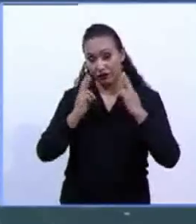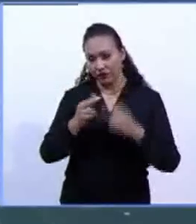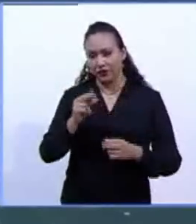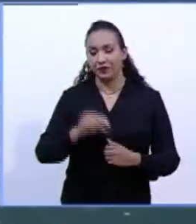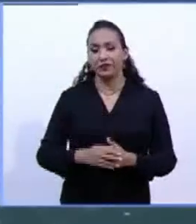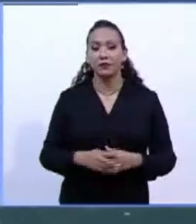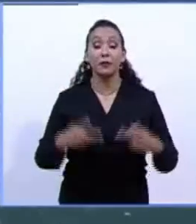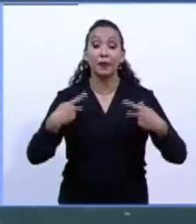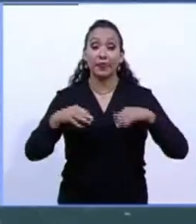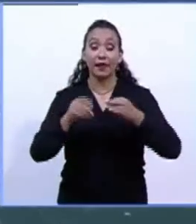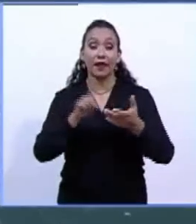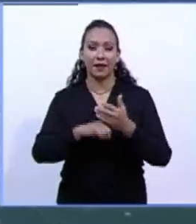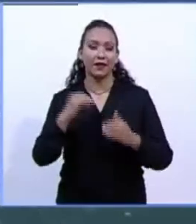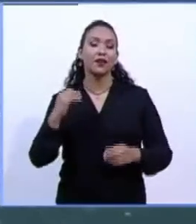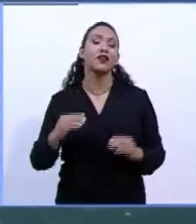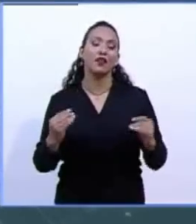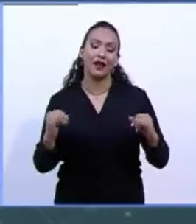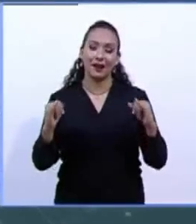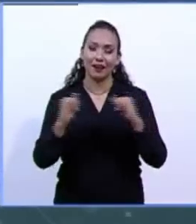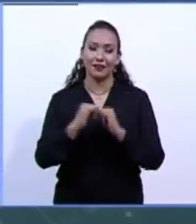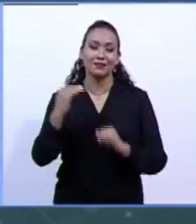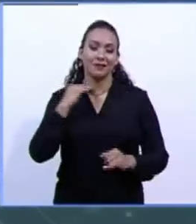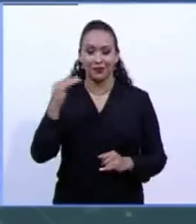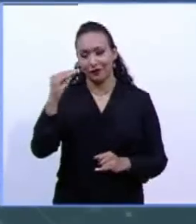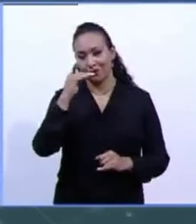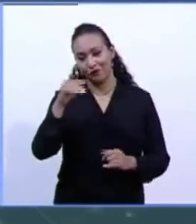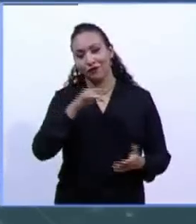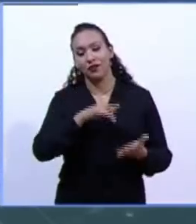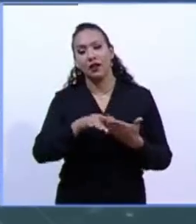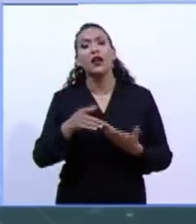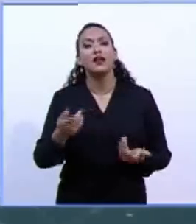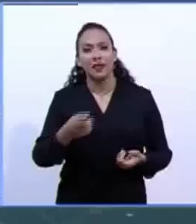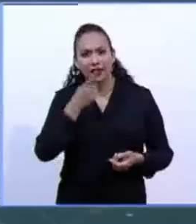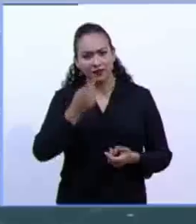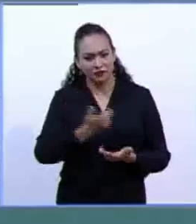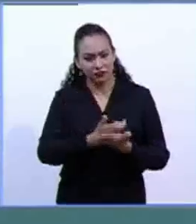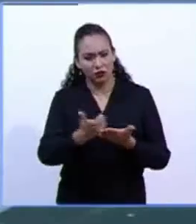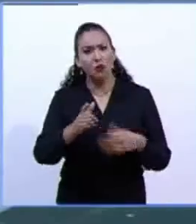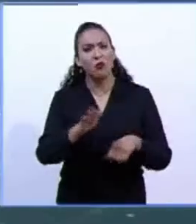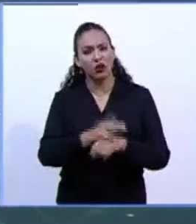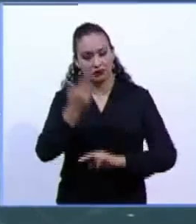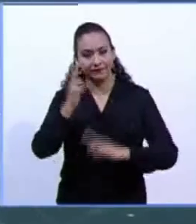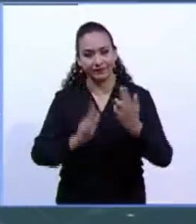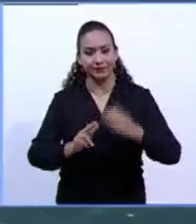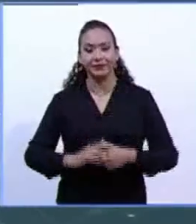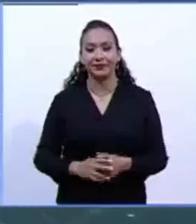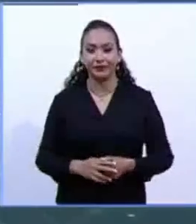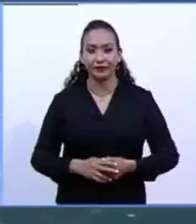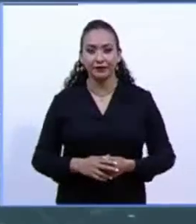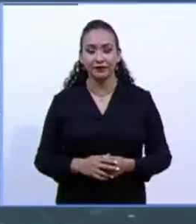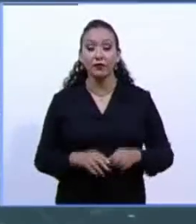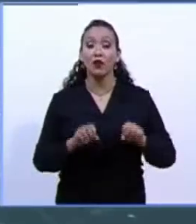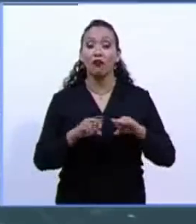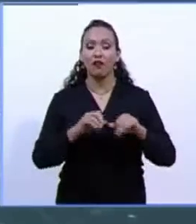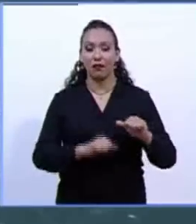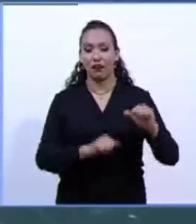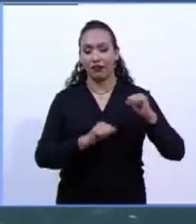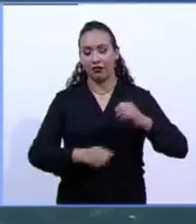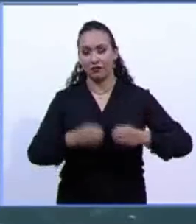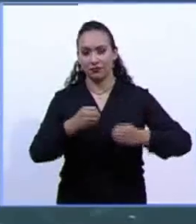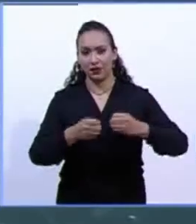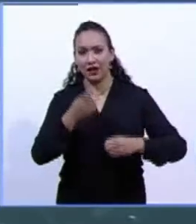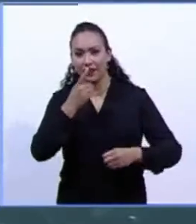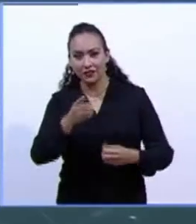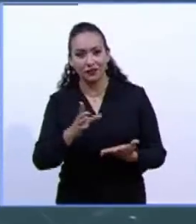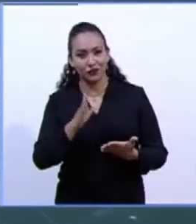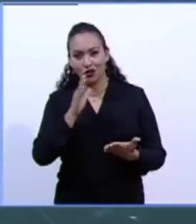Trabajadores de la Defensoría Pública se manifiestan en defensa de sus prestaciones laborales. Tribunal colegiado determinó que no procede